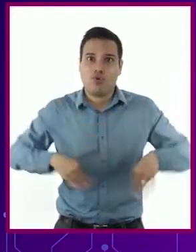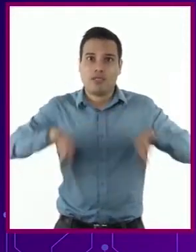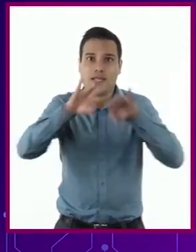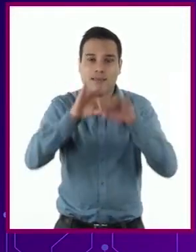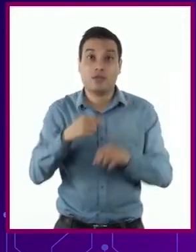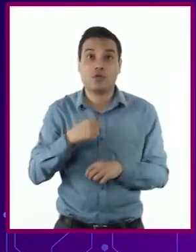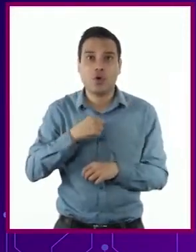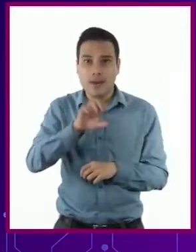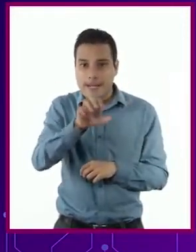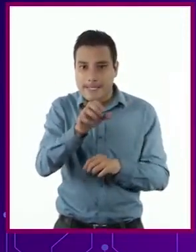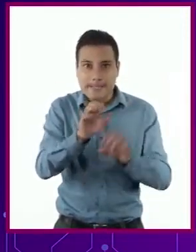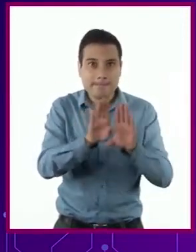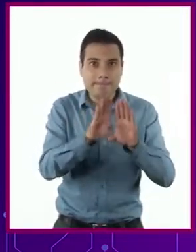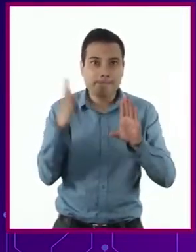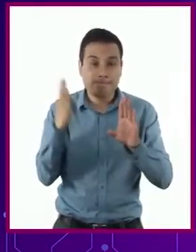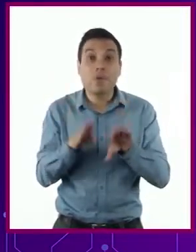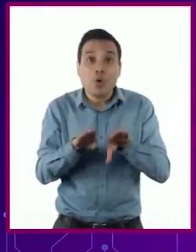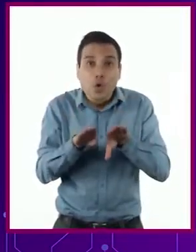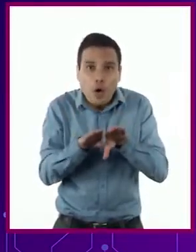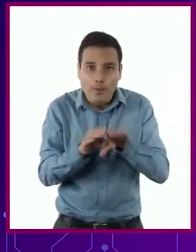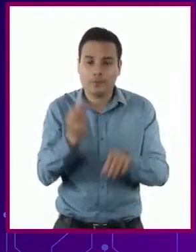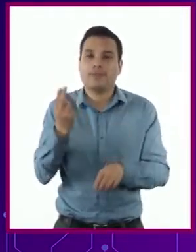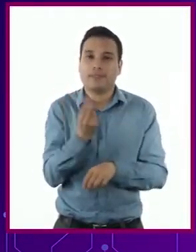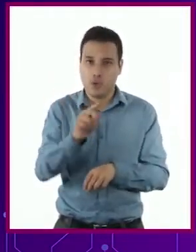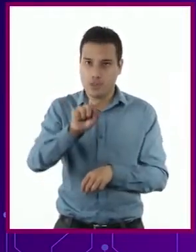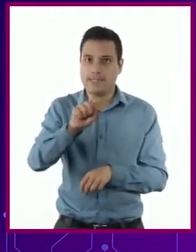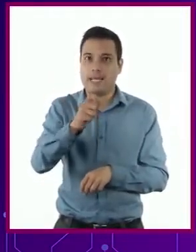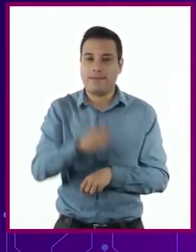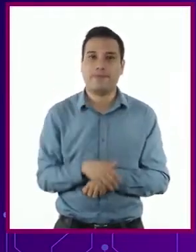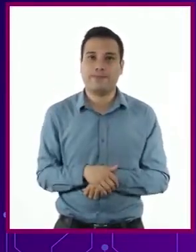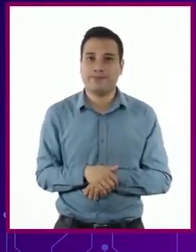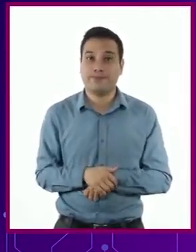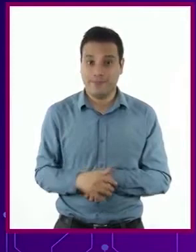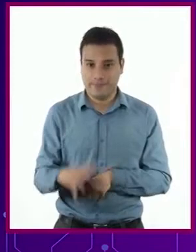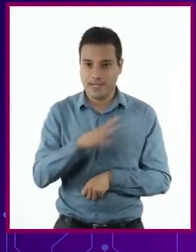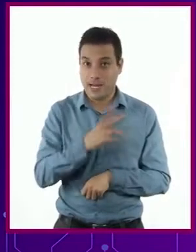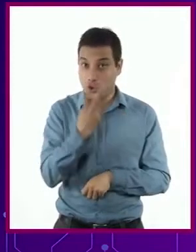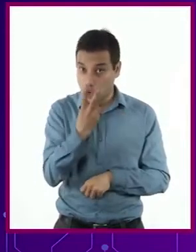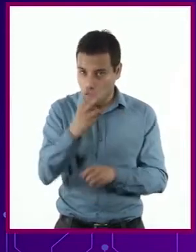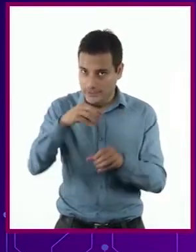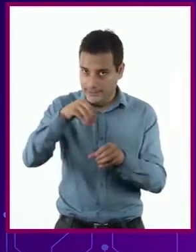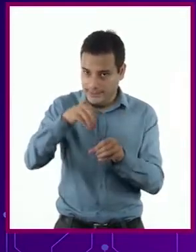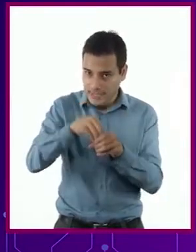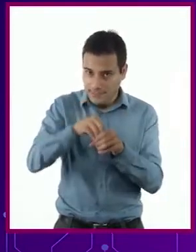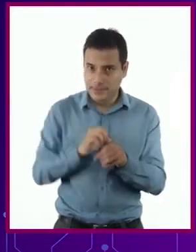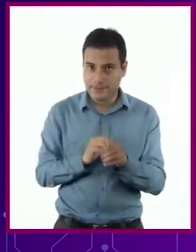con las llaves correctas. El sistema cuenta con 2 claves. Una de